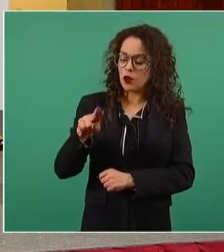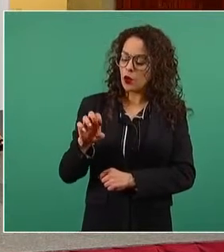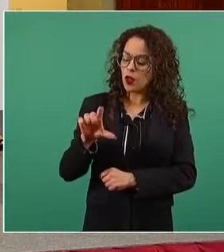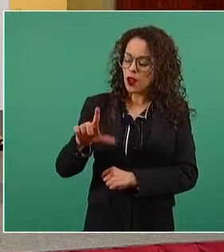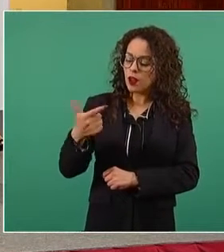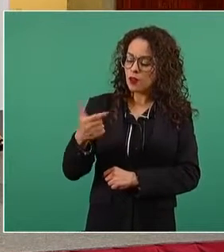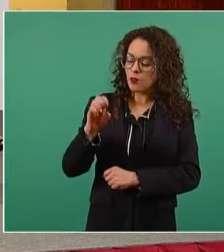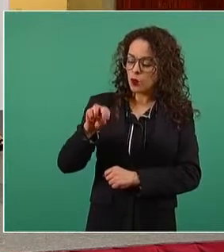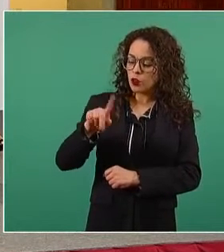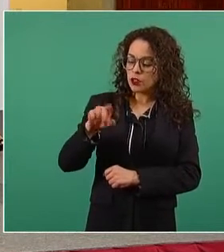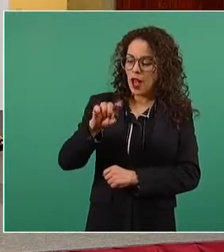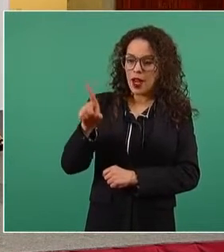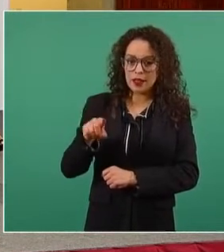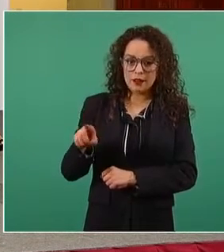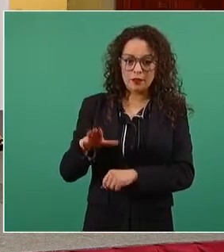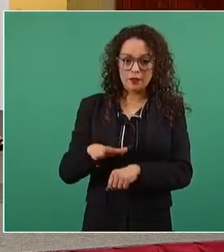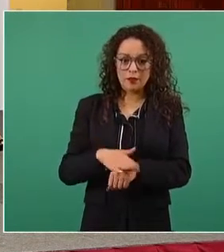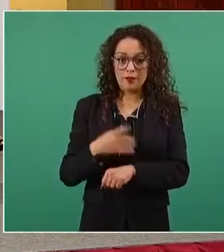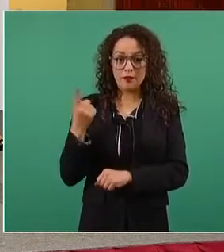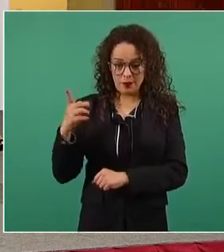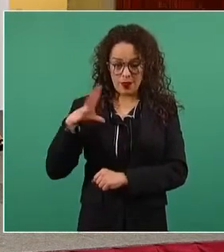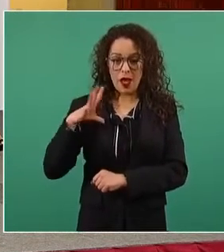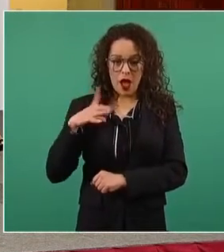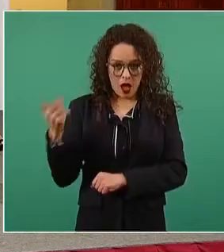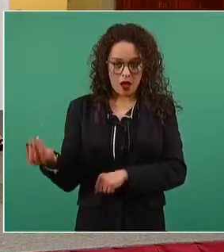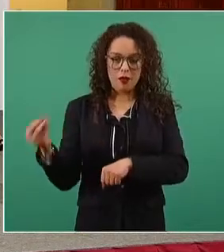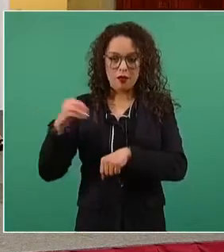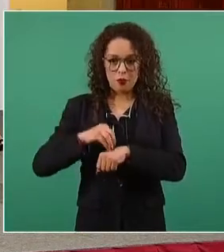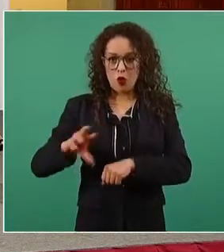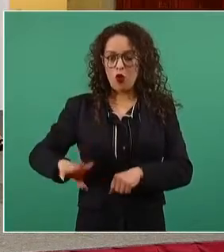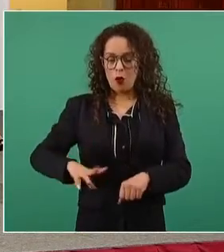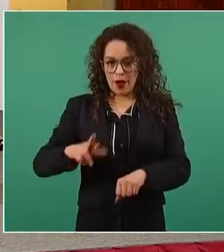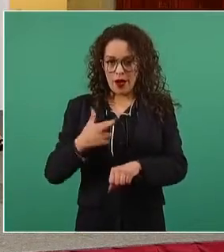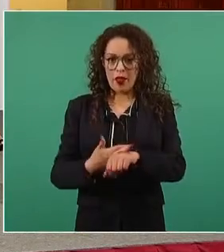porque había un gobernador en Palacio Nacional,